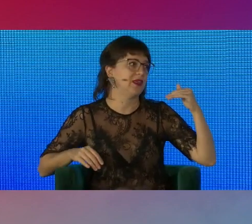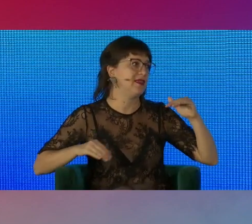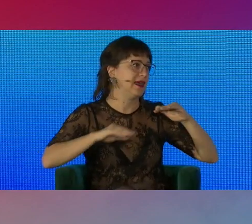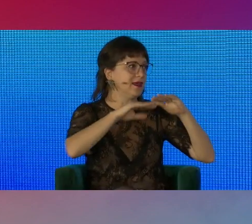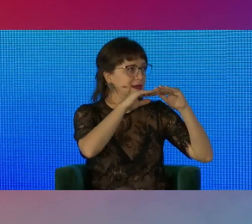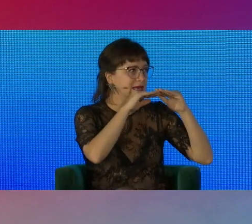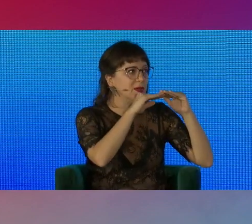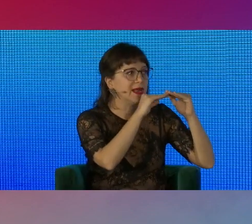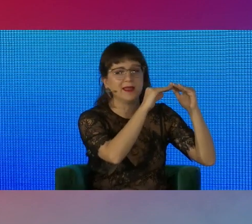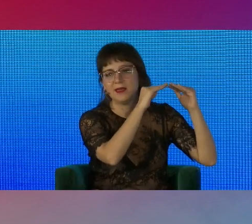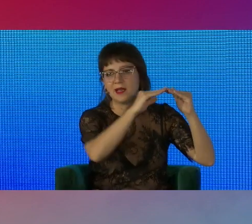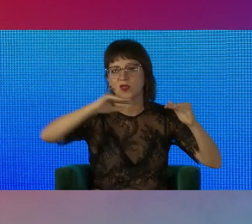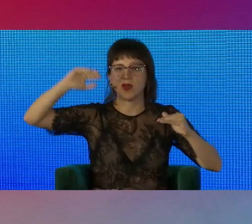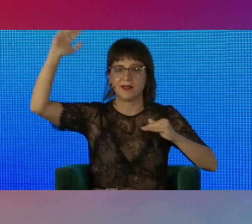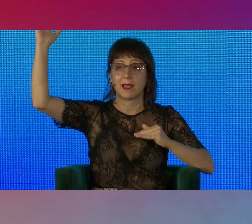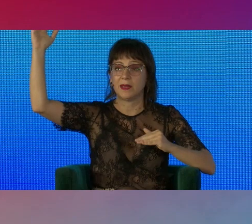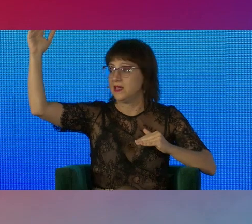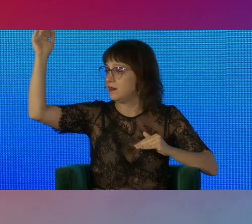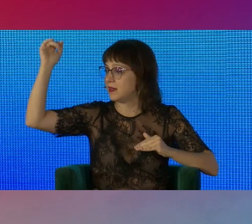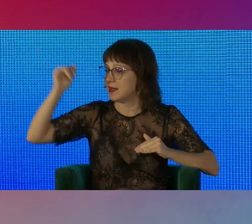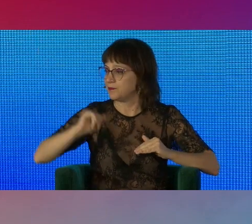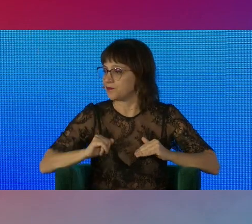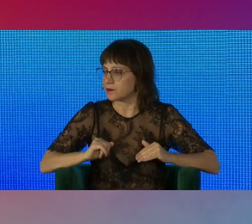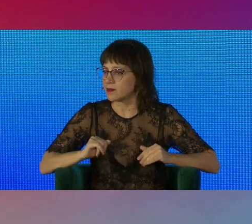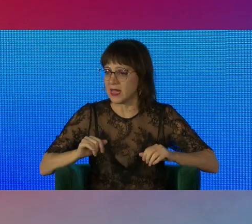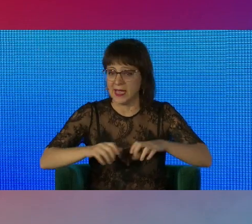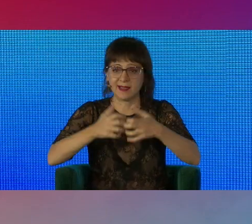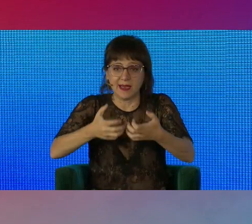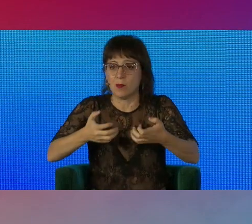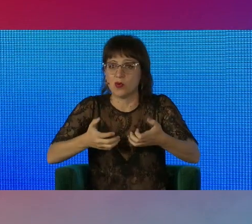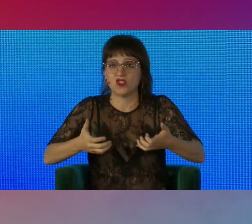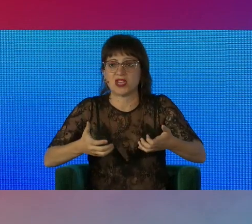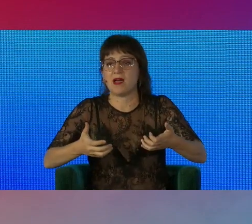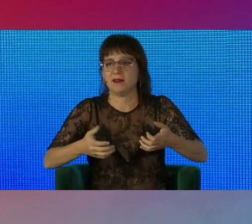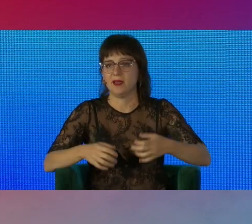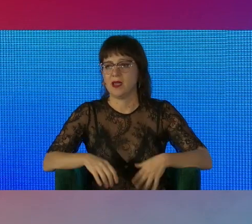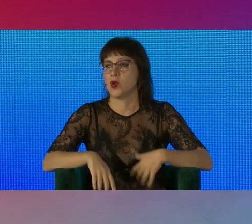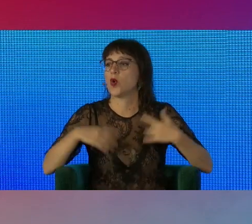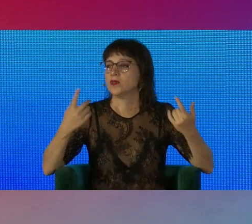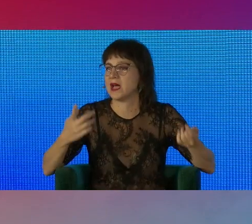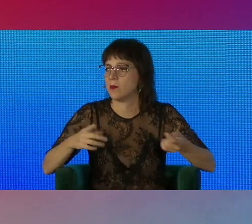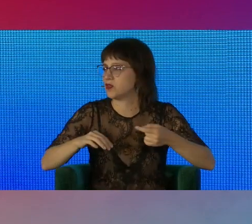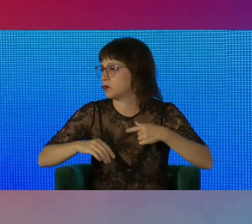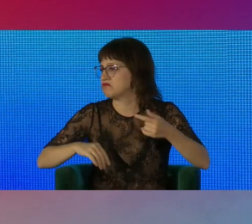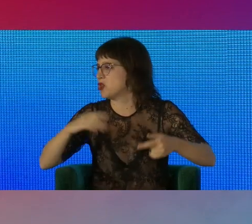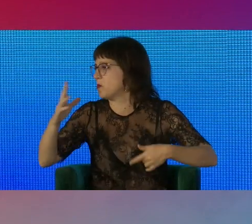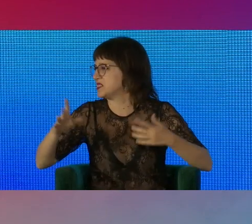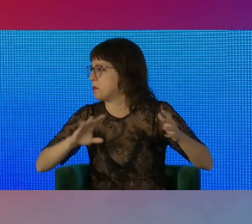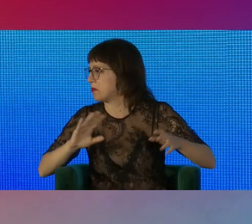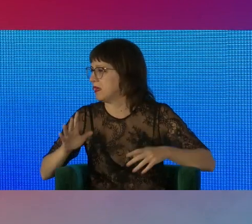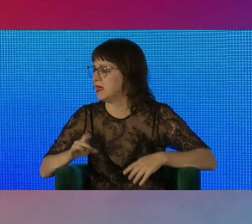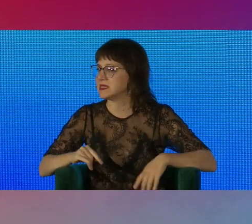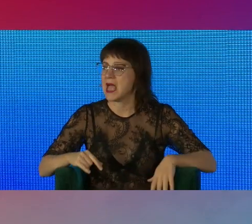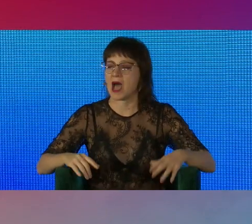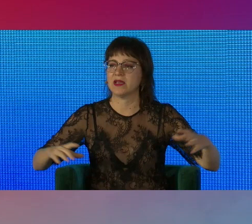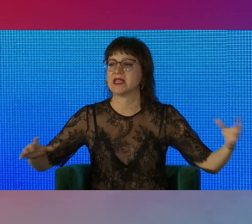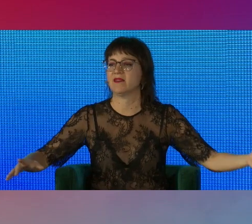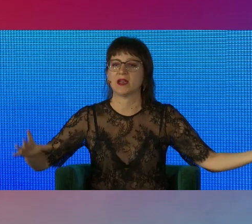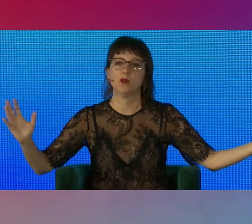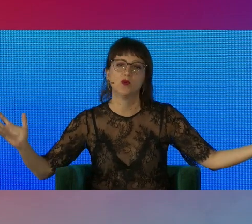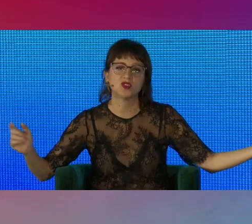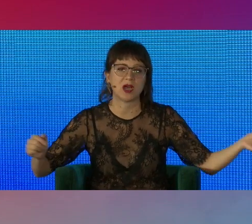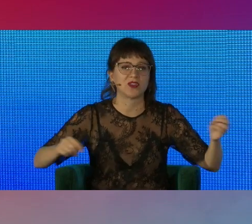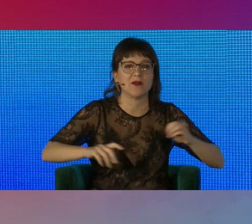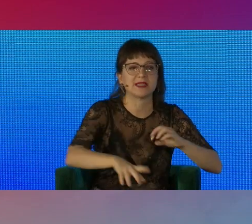teníamos desde nivel de directora hasta ministra. Teníamos un chat, nos juntábamos 2 veces por mes, a veces